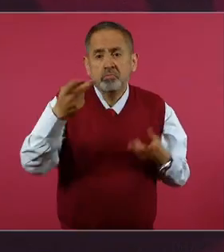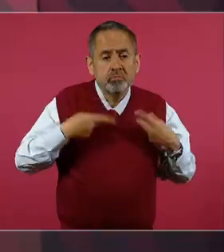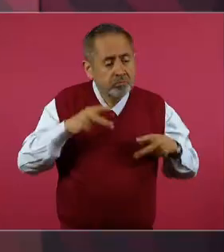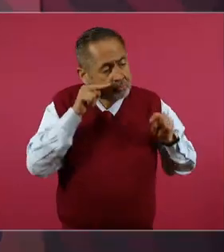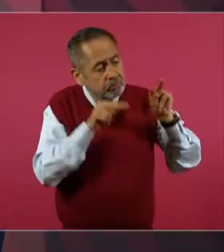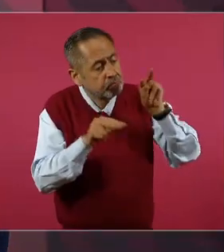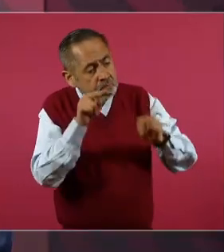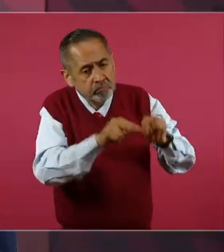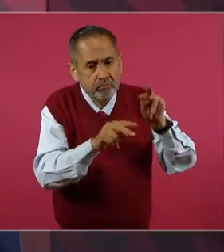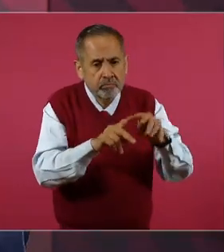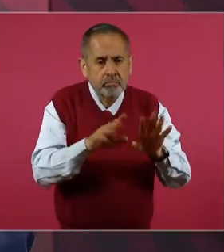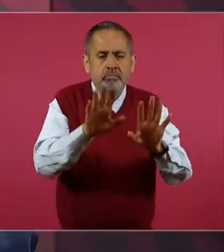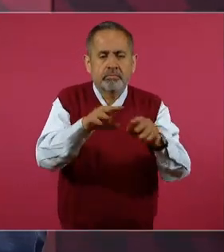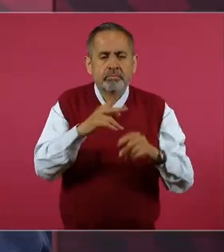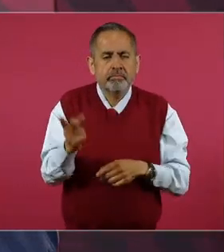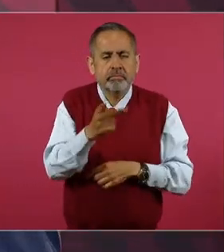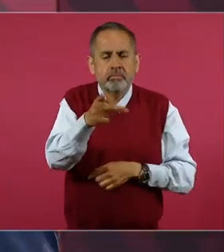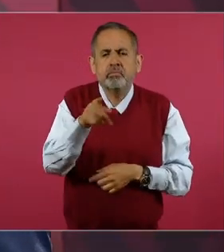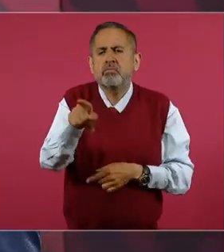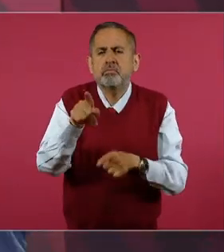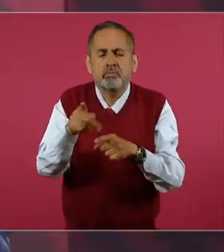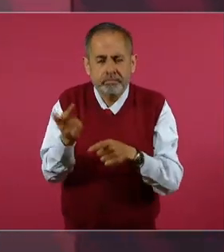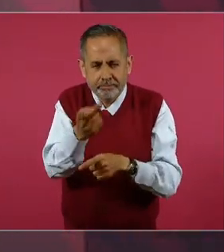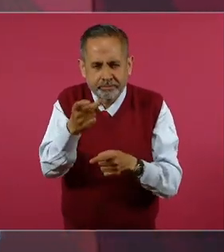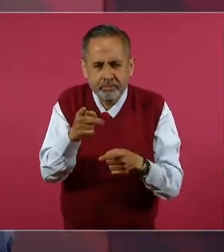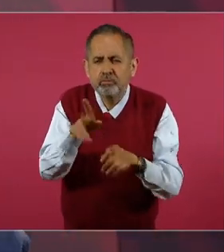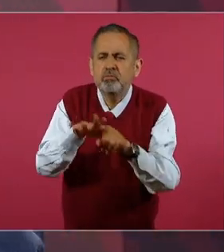audiencia. A la pregunta, ¿cómo se entera